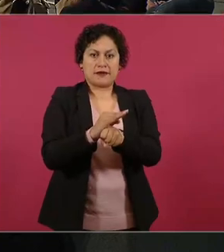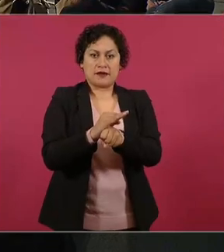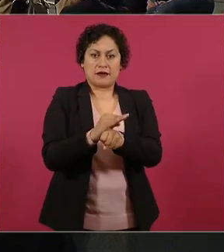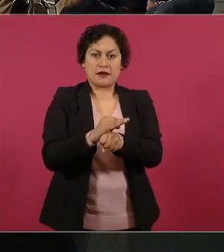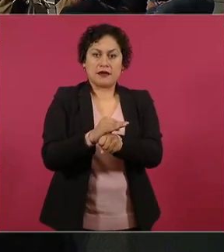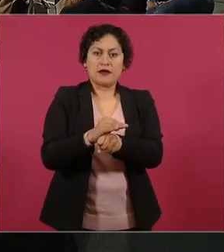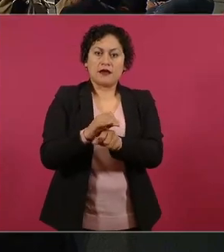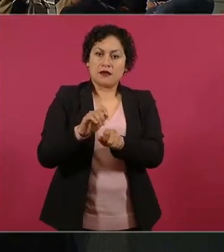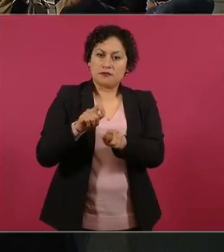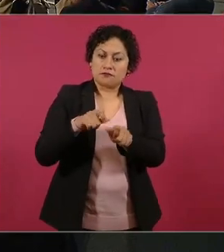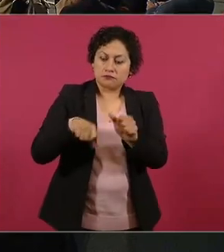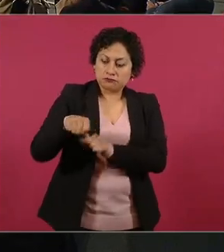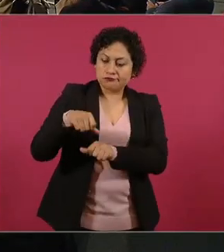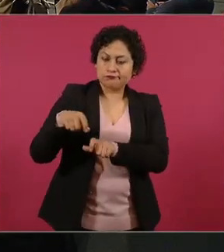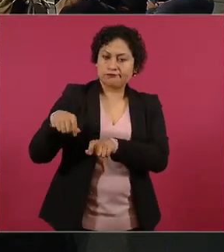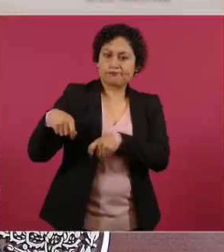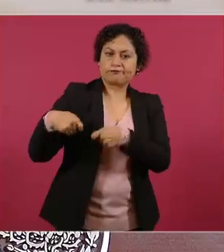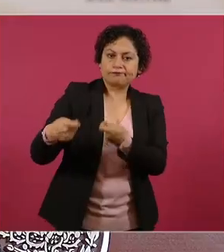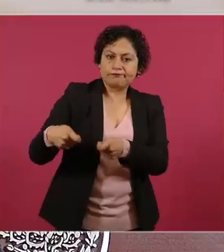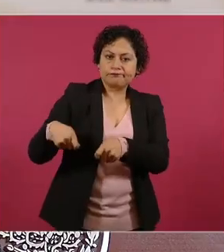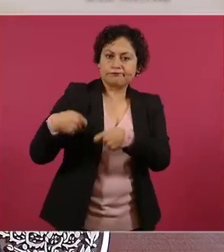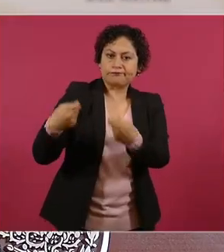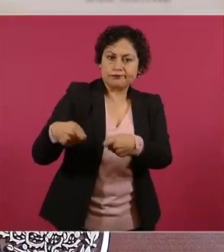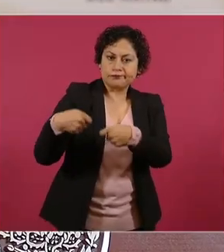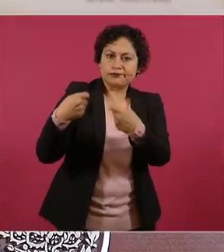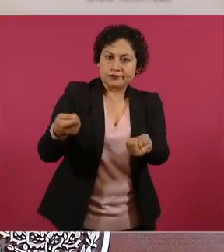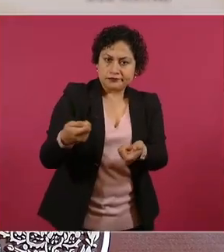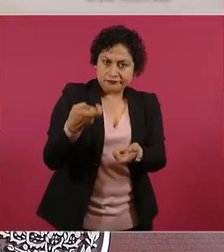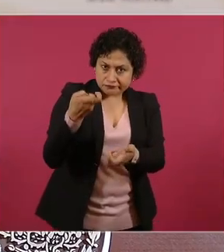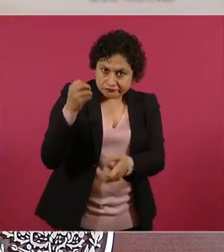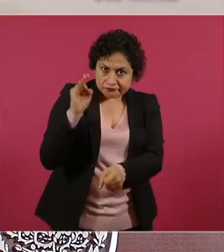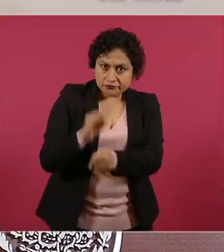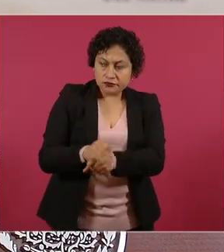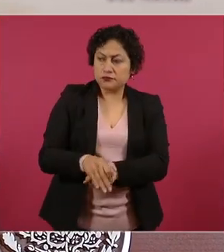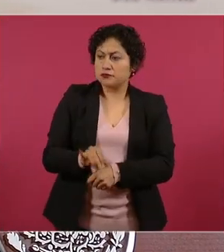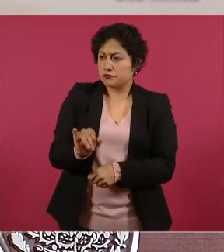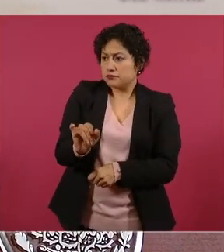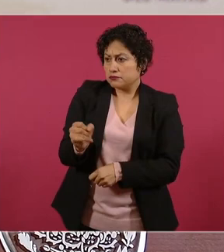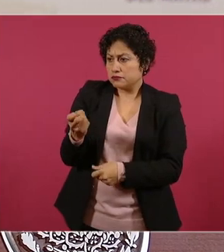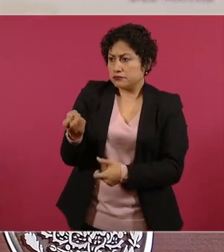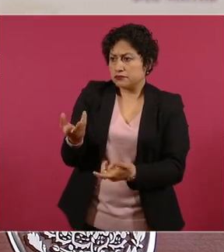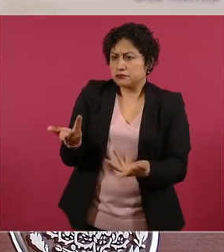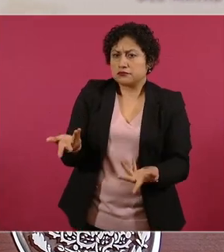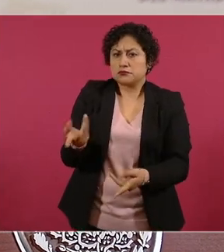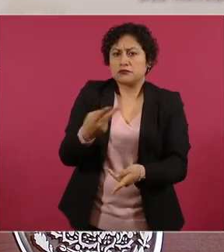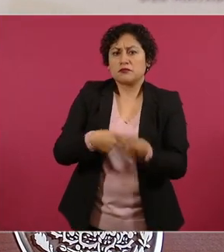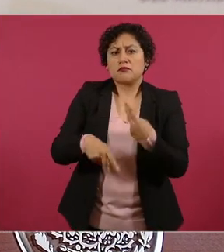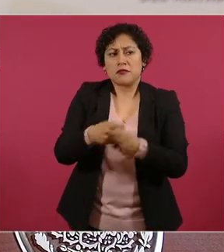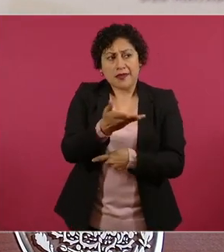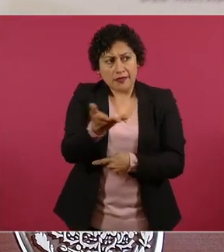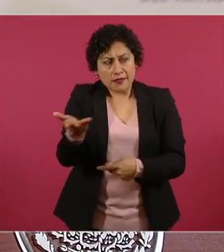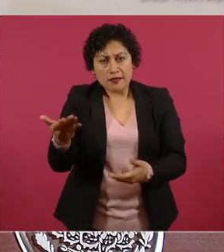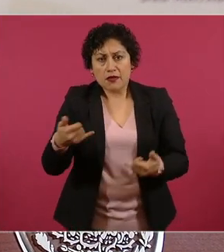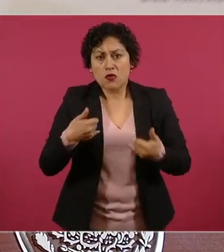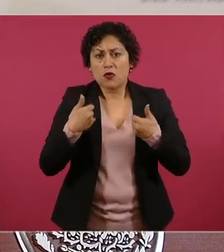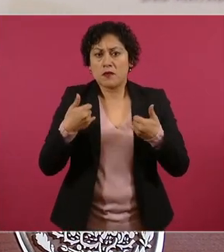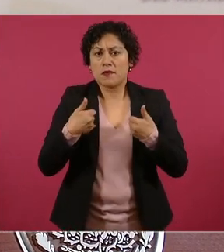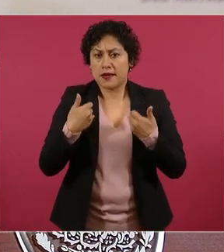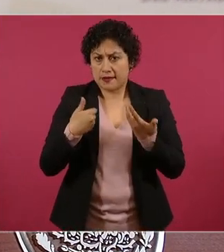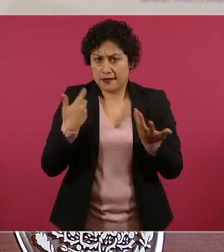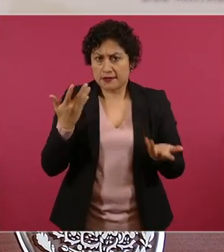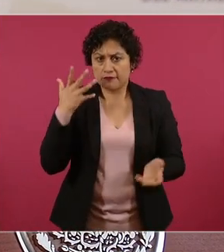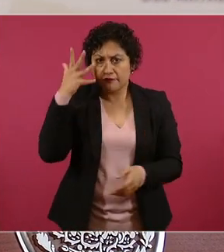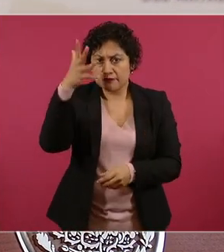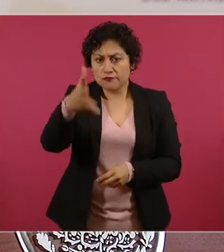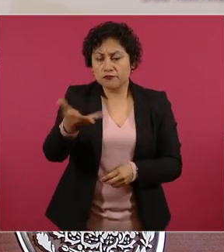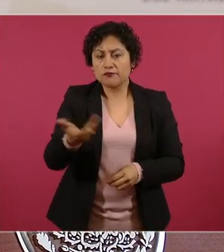relevos generacionales. Sí, sí, sí. Ahí vienen los jóvenes. Uh-huh. Ahí vienen los jóvenes,